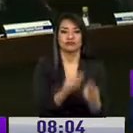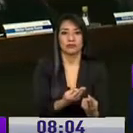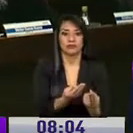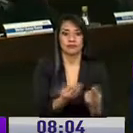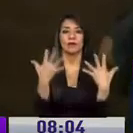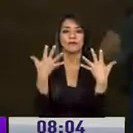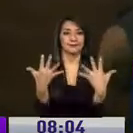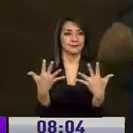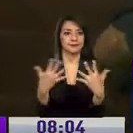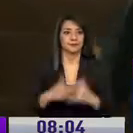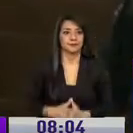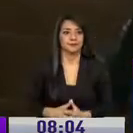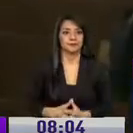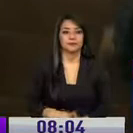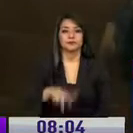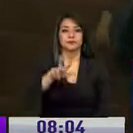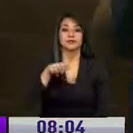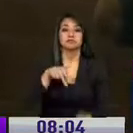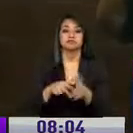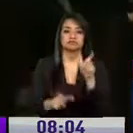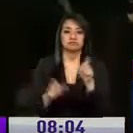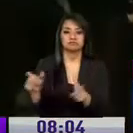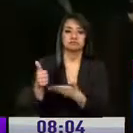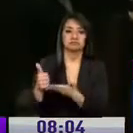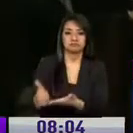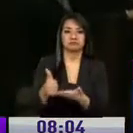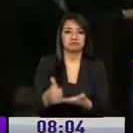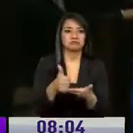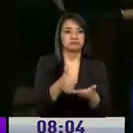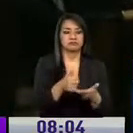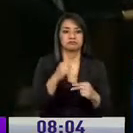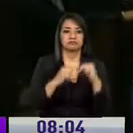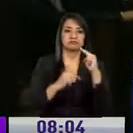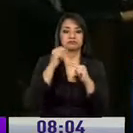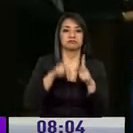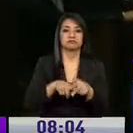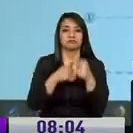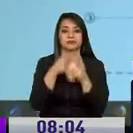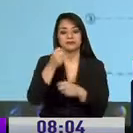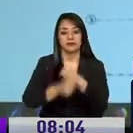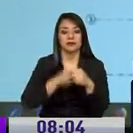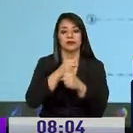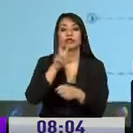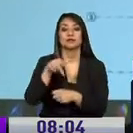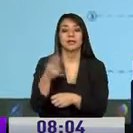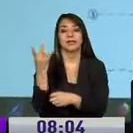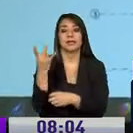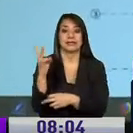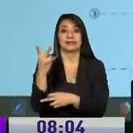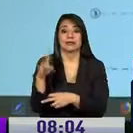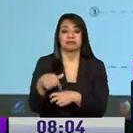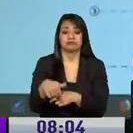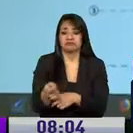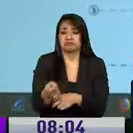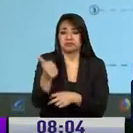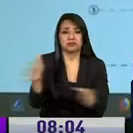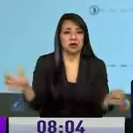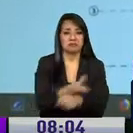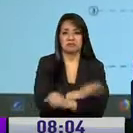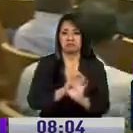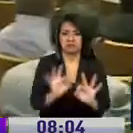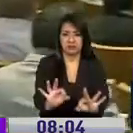de la obra. Serán más de 3.000 beneficiarios. La construcción inició en el año 2017. Se espera que en poco tiempo esté